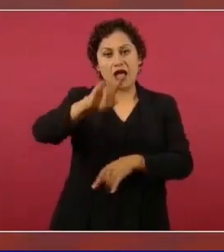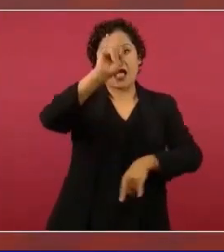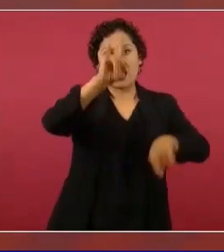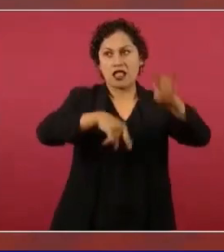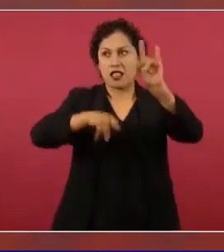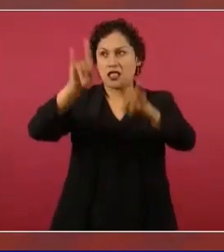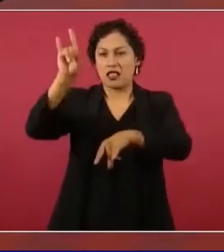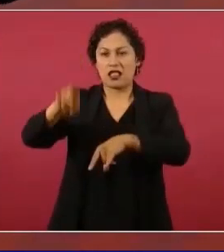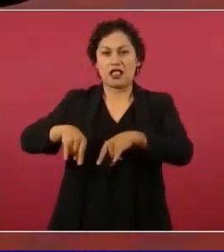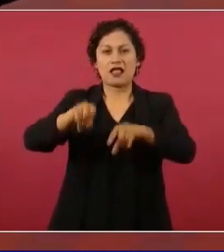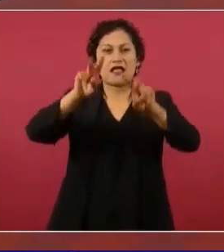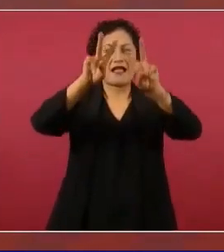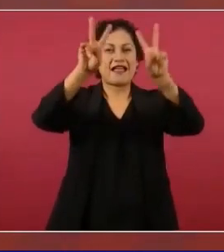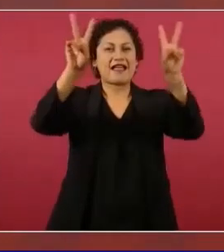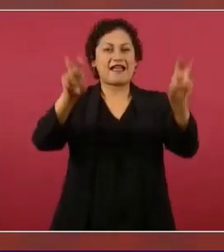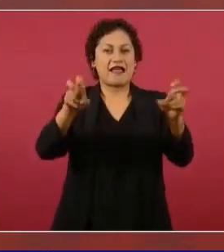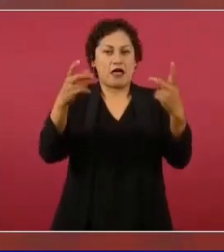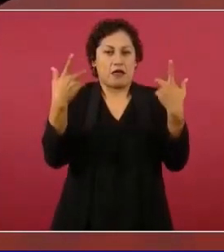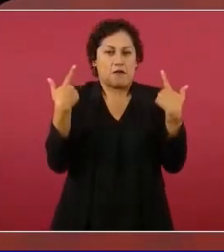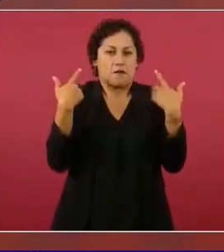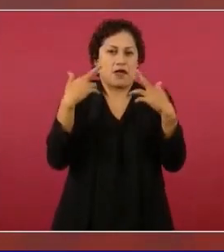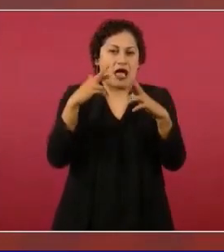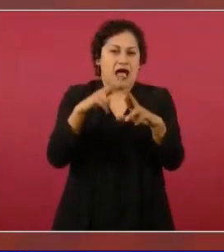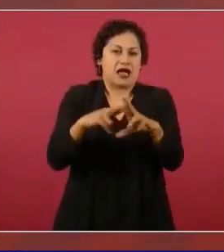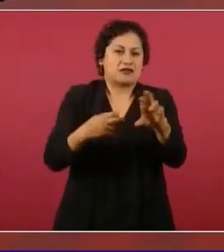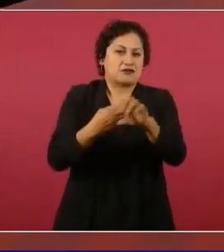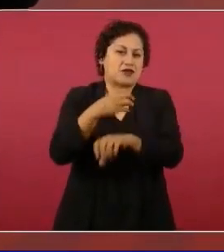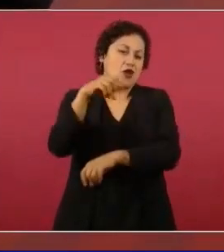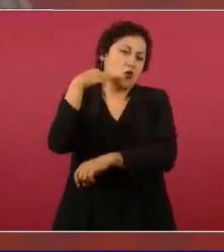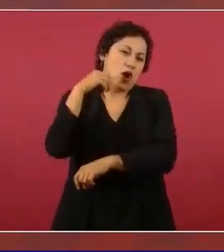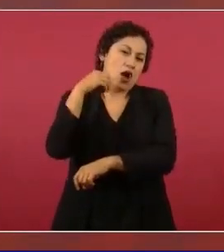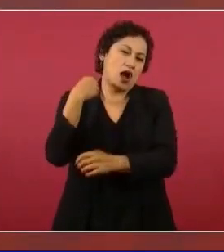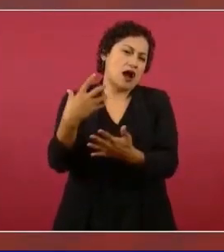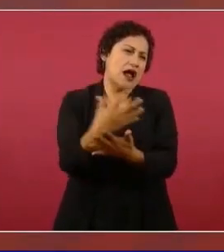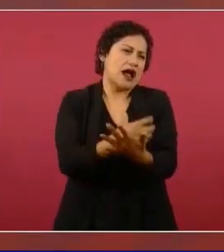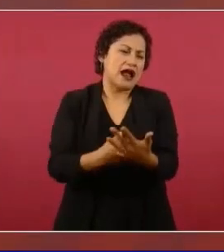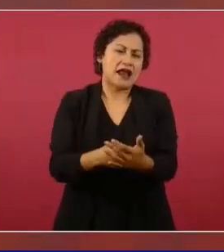Maestros de Oaxaca que ganan 600,000 pesos mensuales.